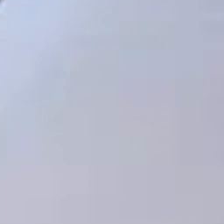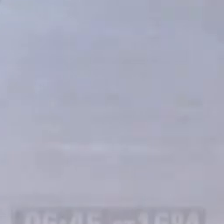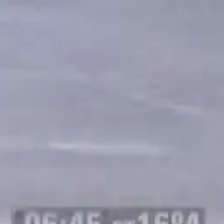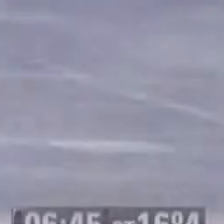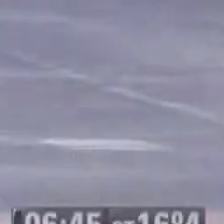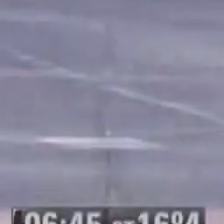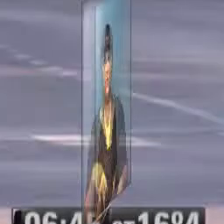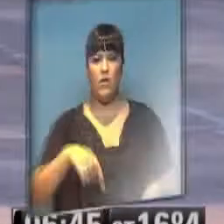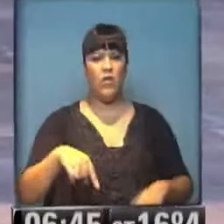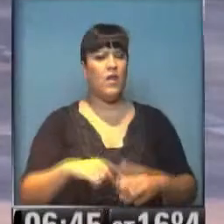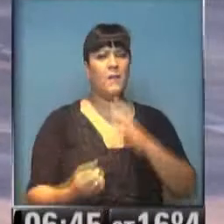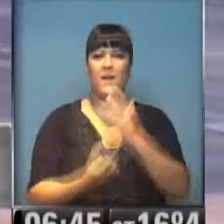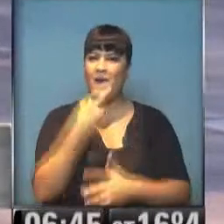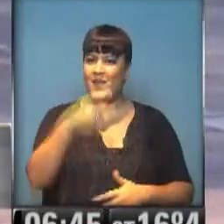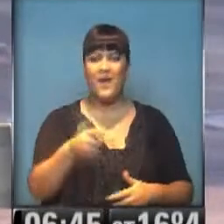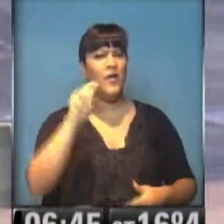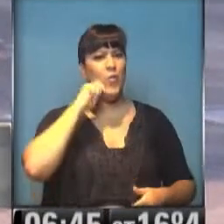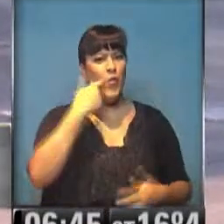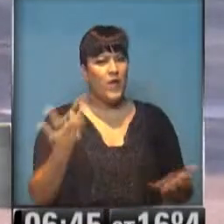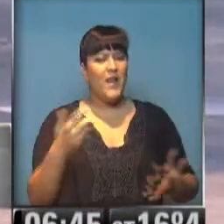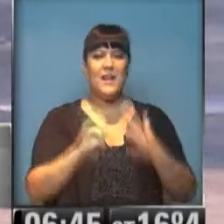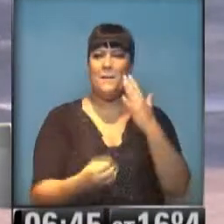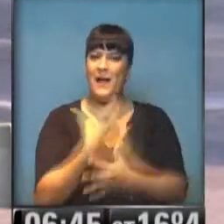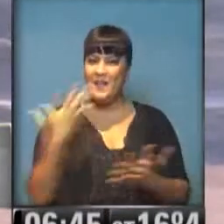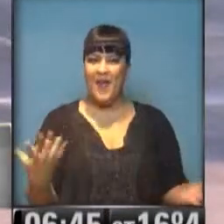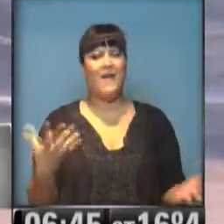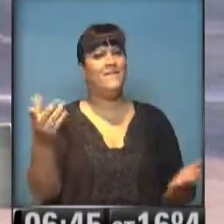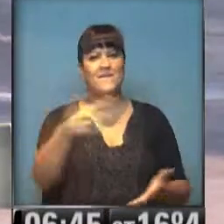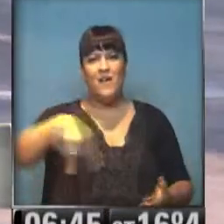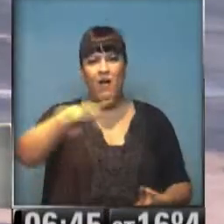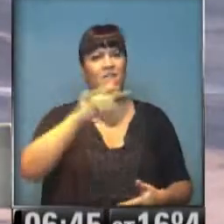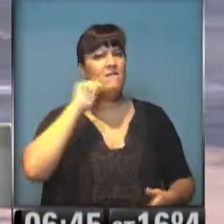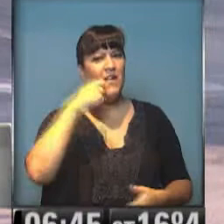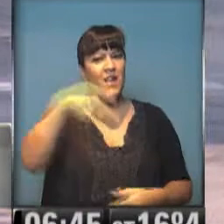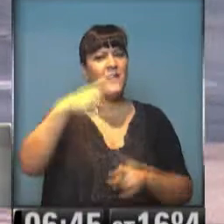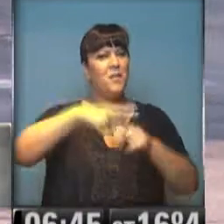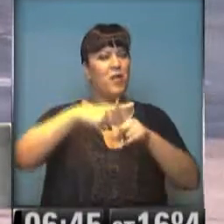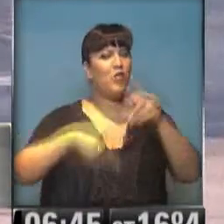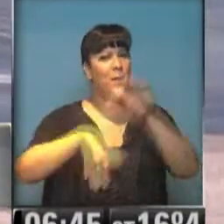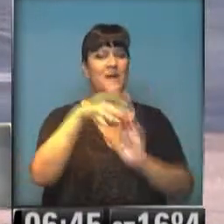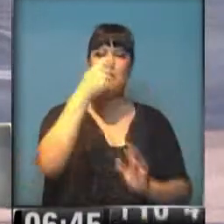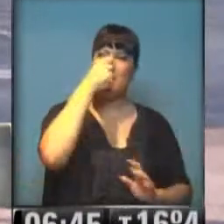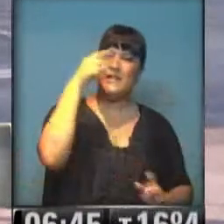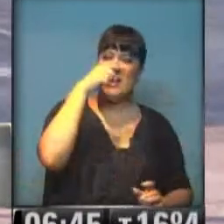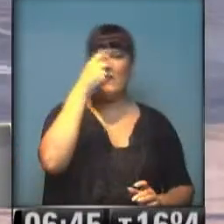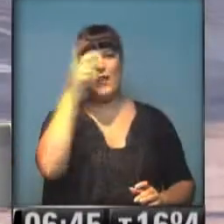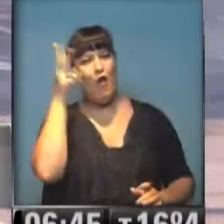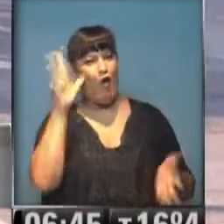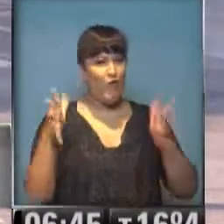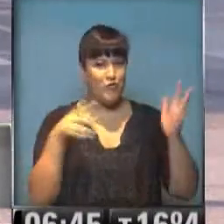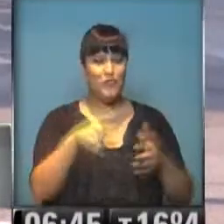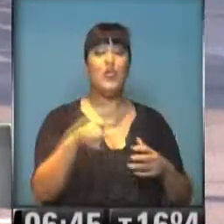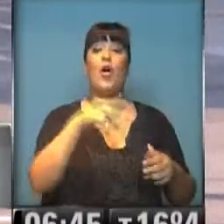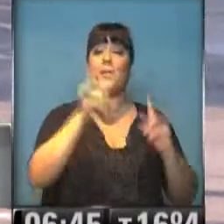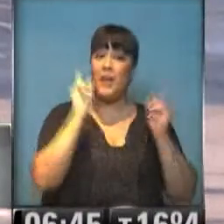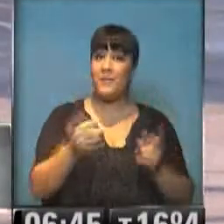Y mañana, qué bonita mañana, qué lindo que está la máxima hoy, 27, 28, por ahí. Incluso el